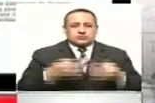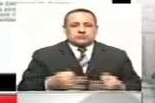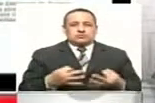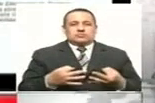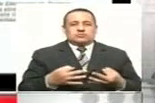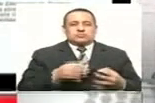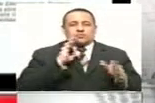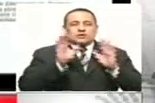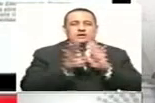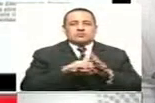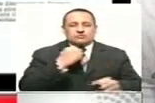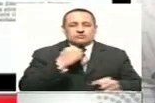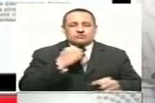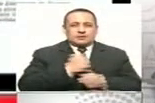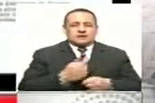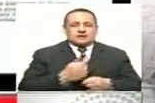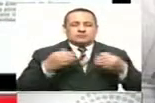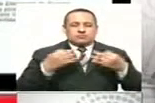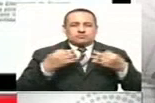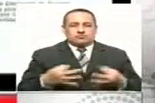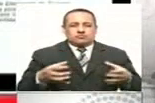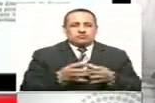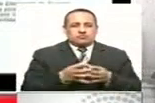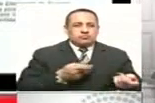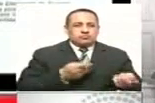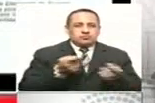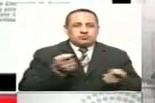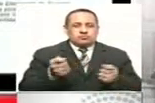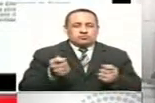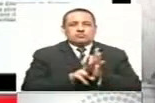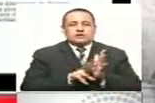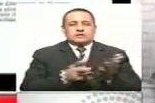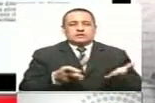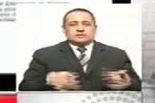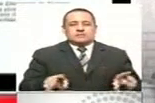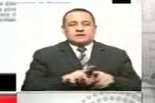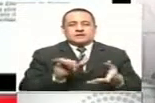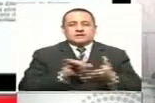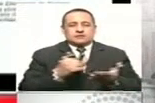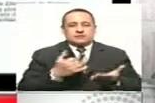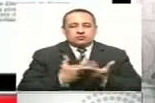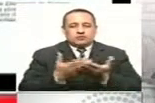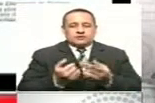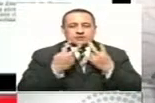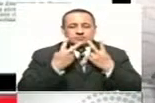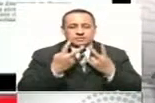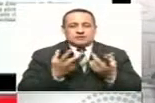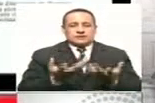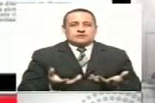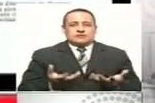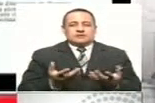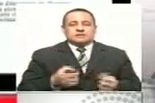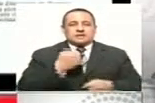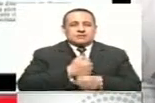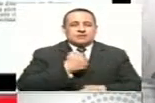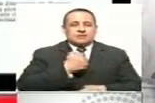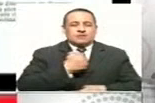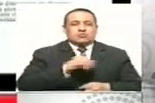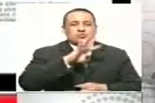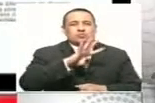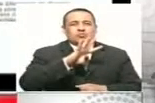Por ejemplo, trabajar barreras burocráticas voluntariamente, y se tiene previsto por lo menos trabajar